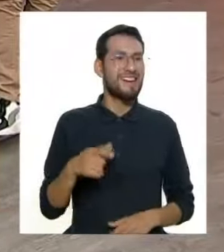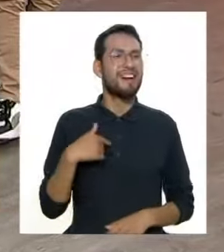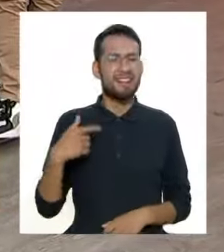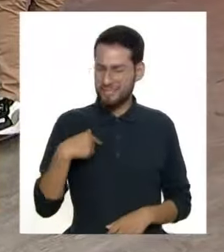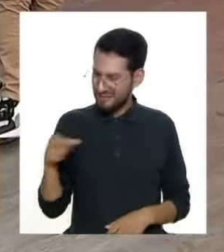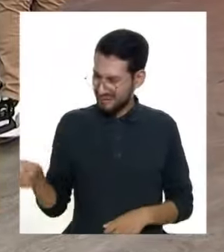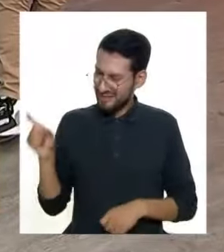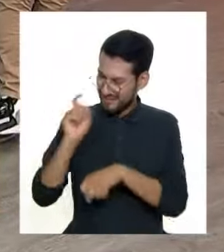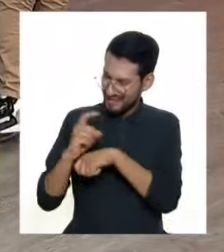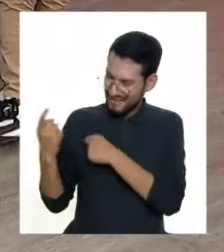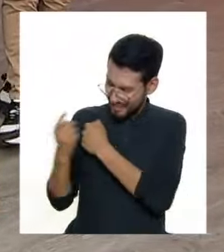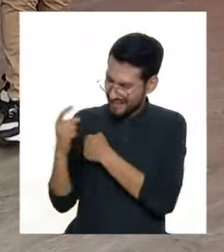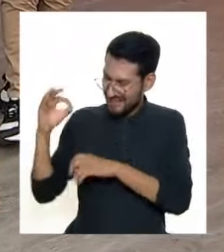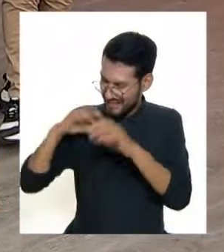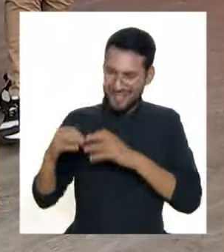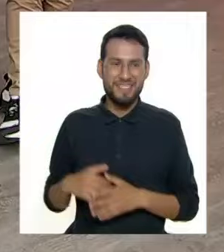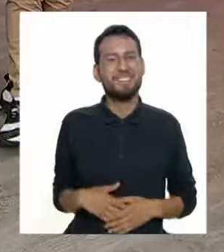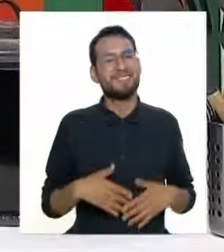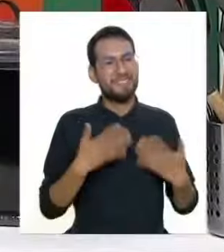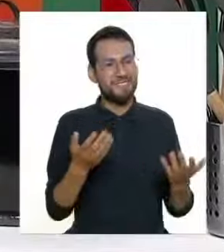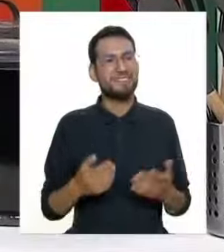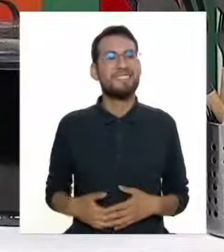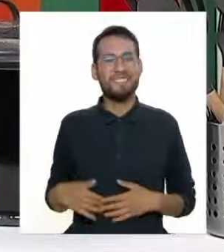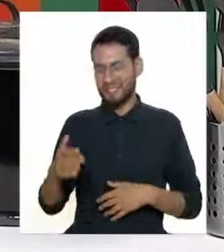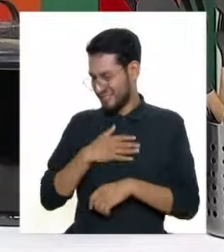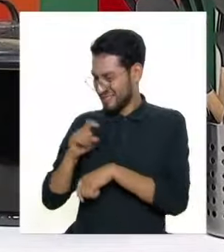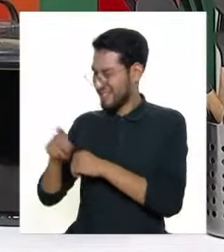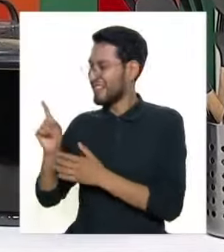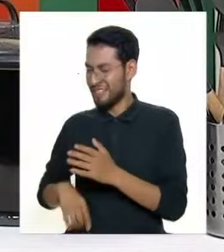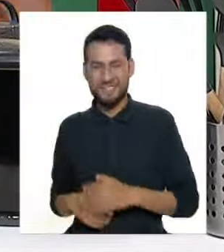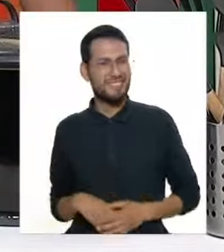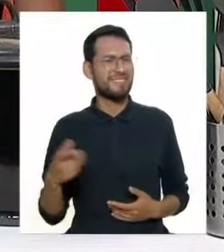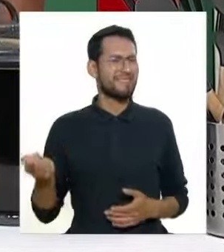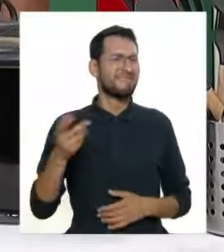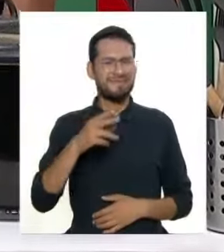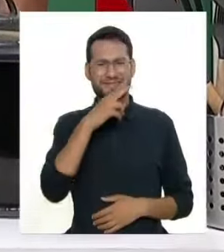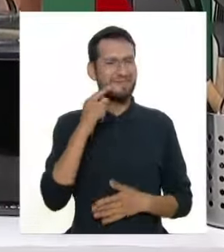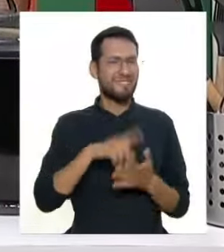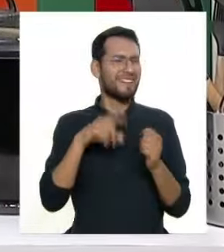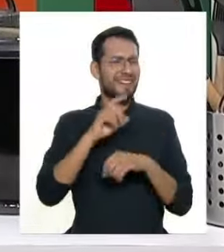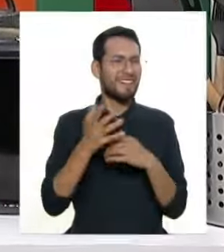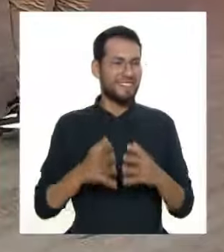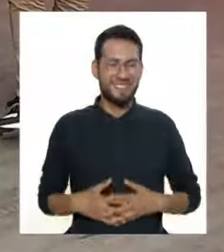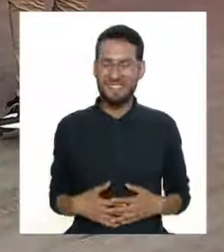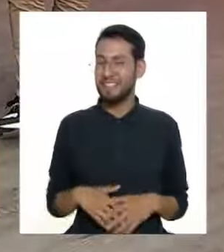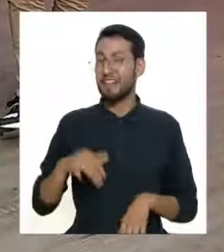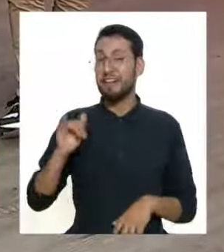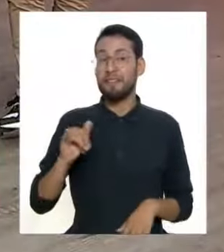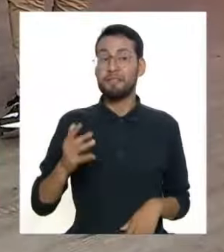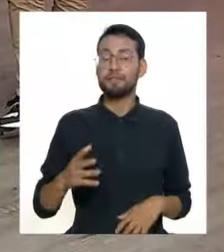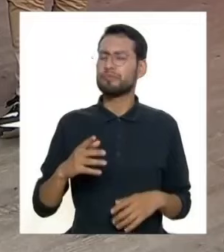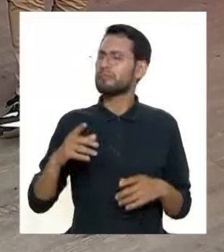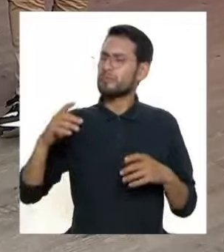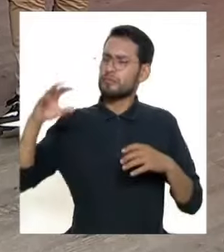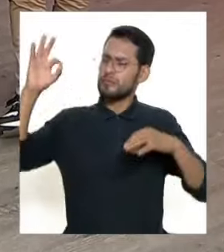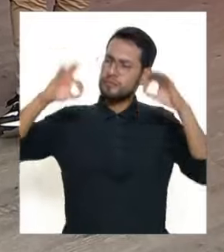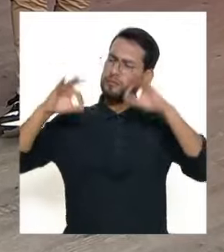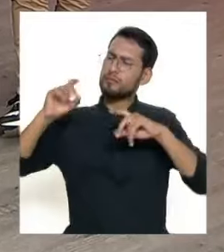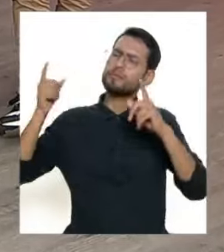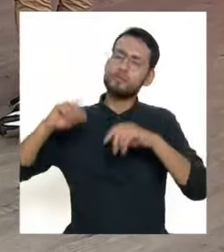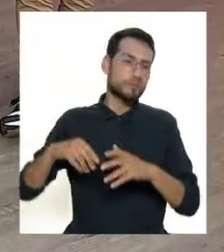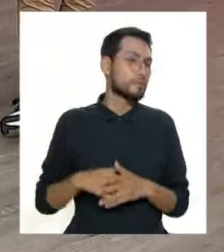tienes que enseñarme a mi teatro. Obviamente. ¿Cómo yo te voy a enseñar a ti? ¿Qué va a querer enseñar? Nicolasa. Y además también la obra se estrena,